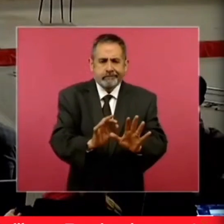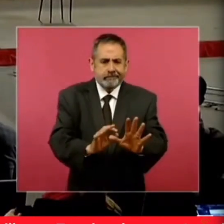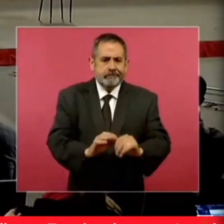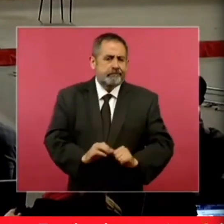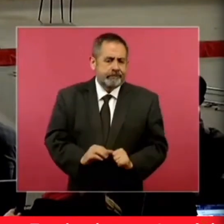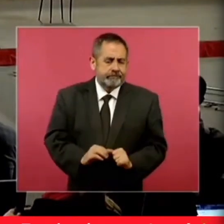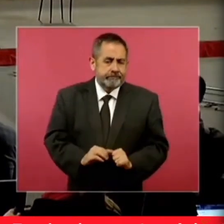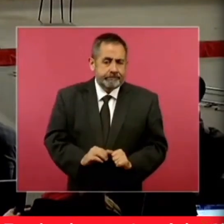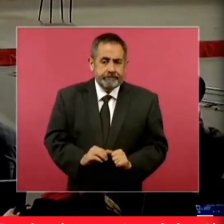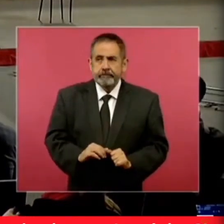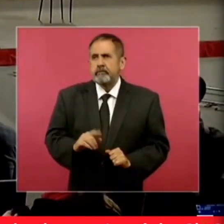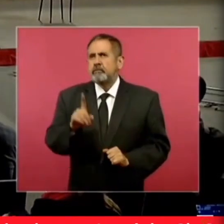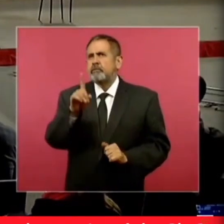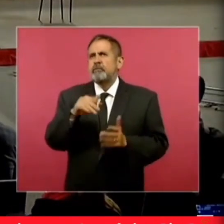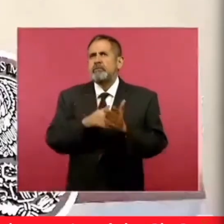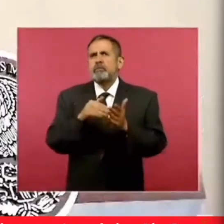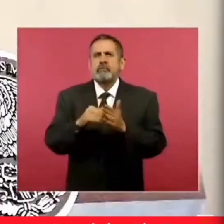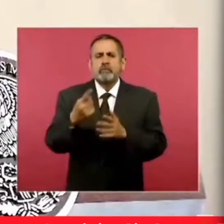ya